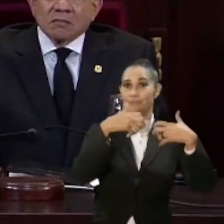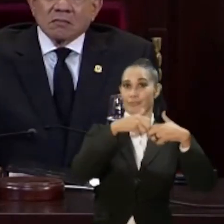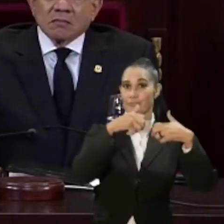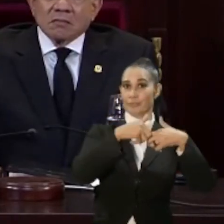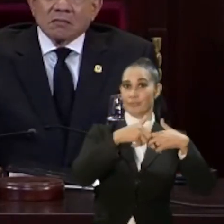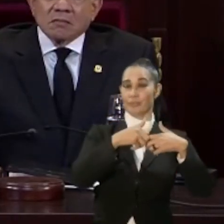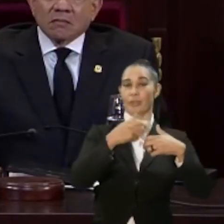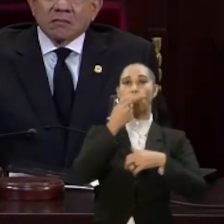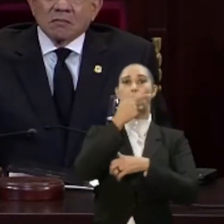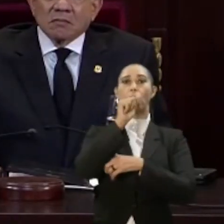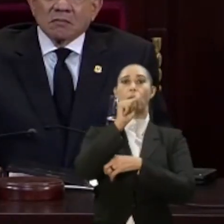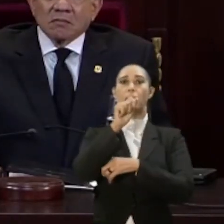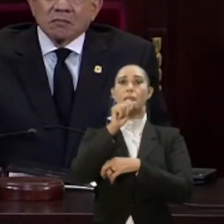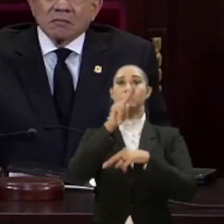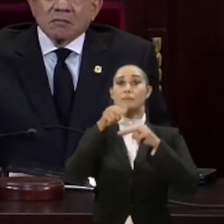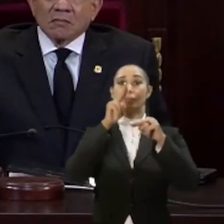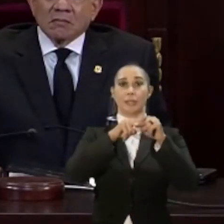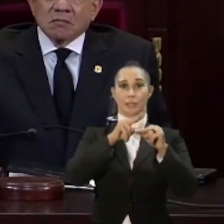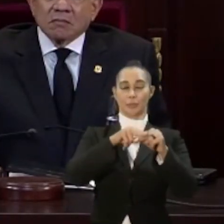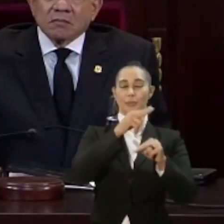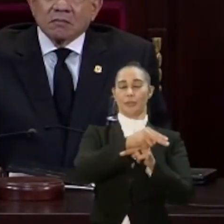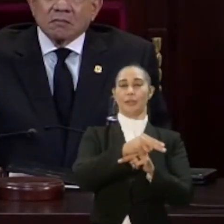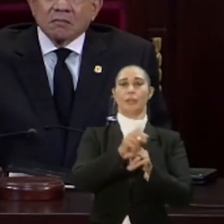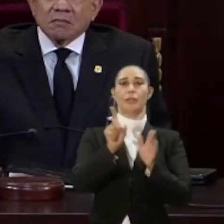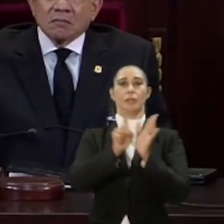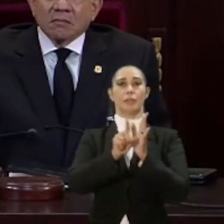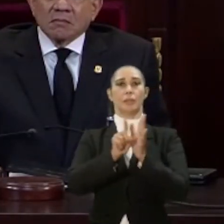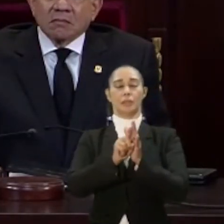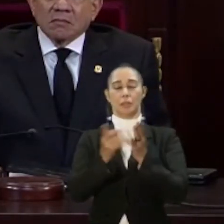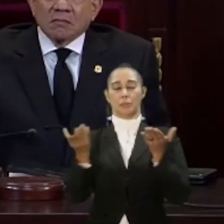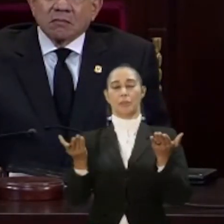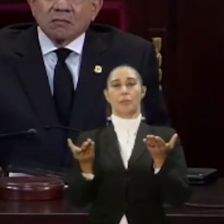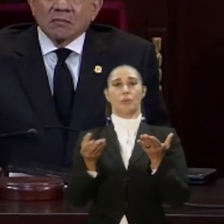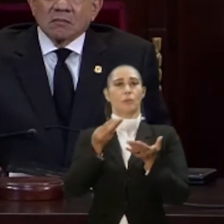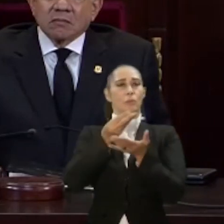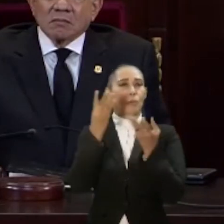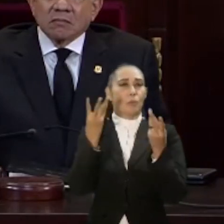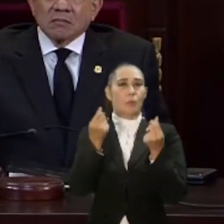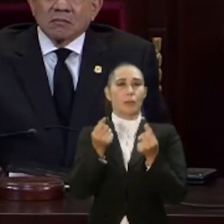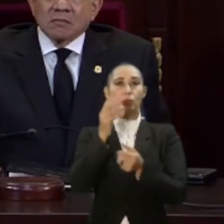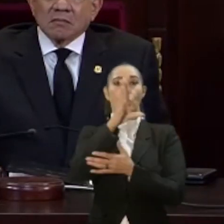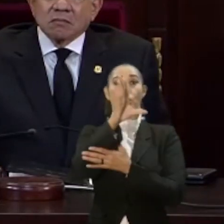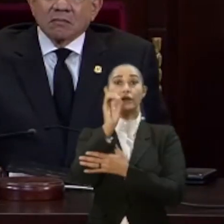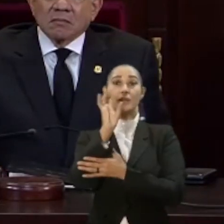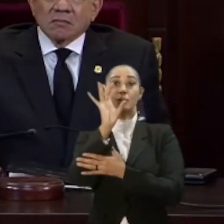gas natural con su gasoducto y línea de transmisión por una inversión de